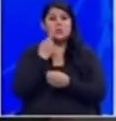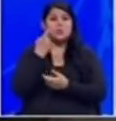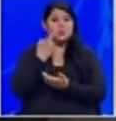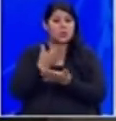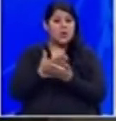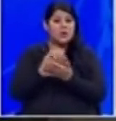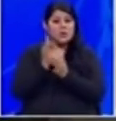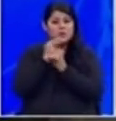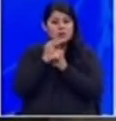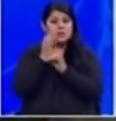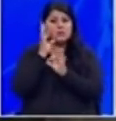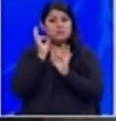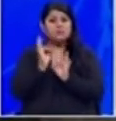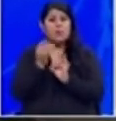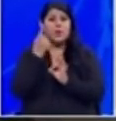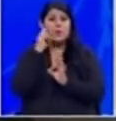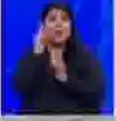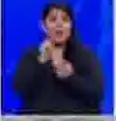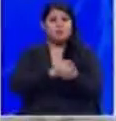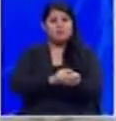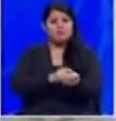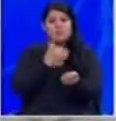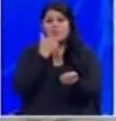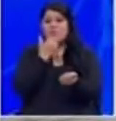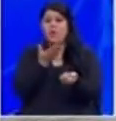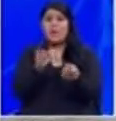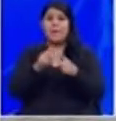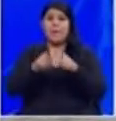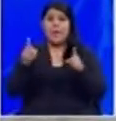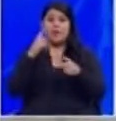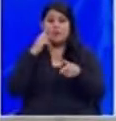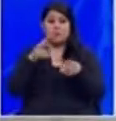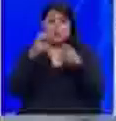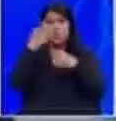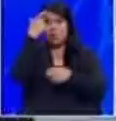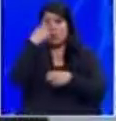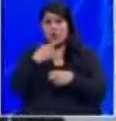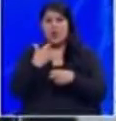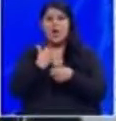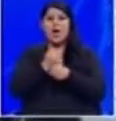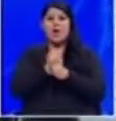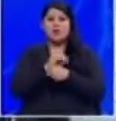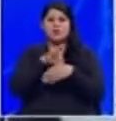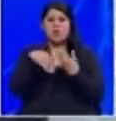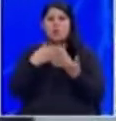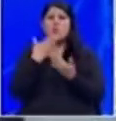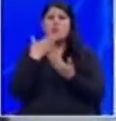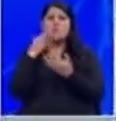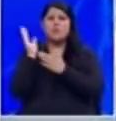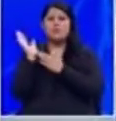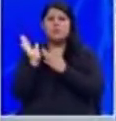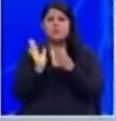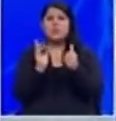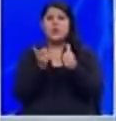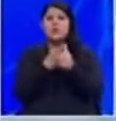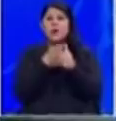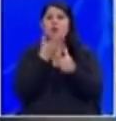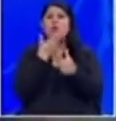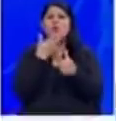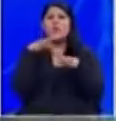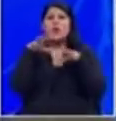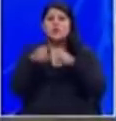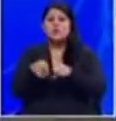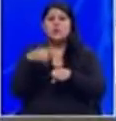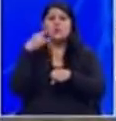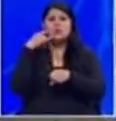científicas fundamentalmente de adn previo al hallazgo se realizó la reconstrucción de los hechos en donde participó el autor confeso del crimen